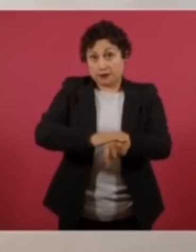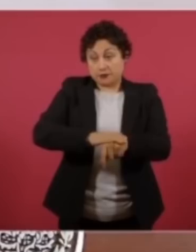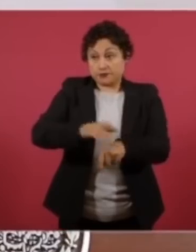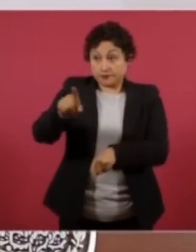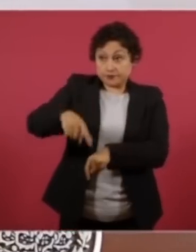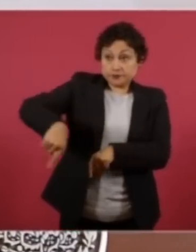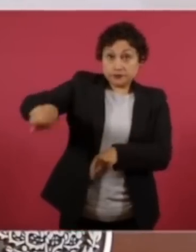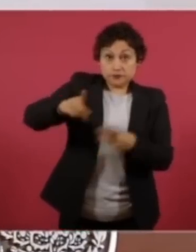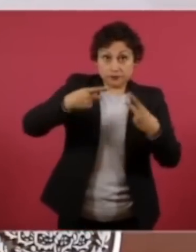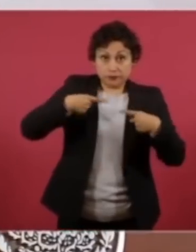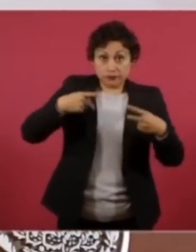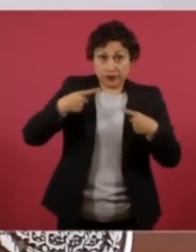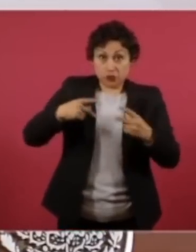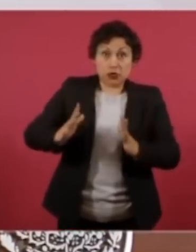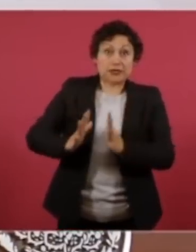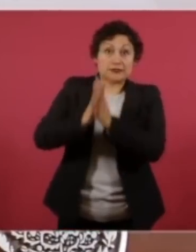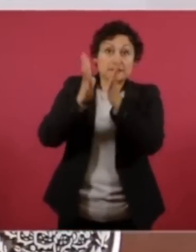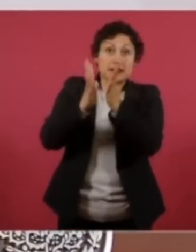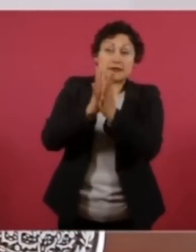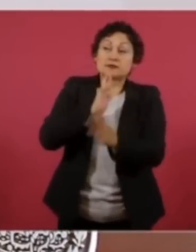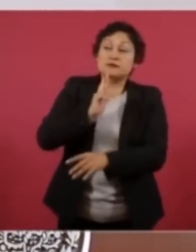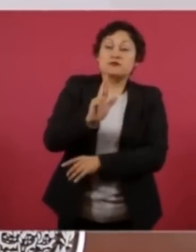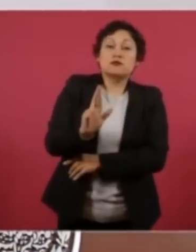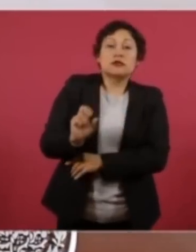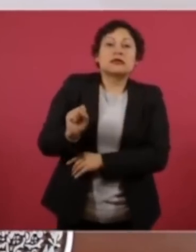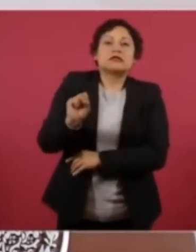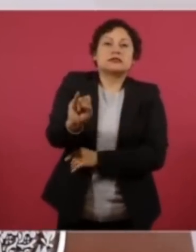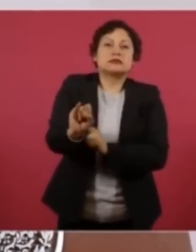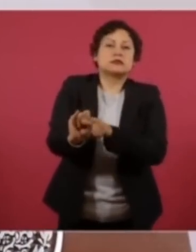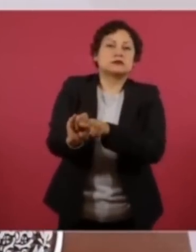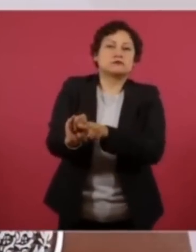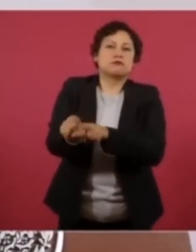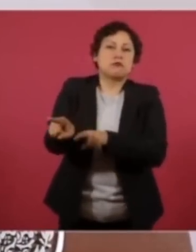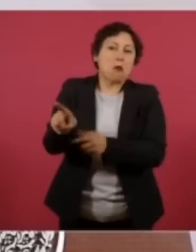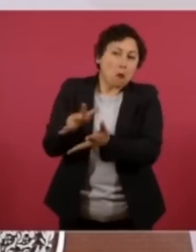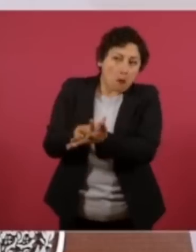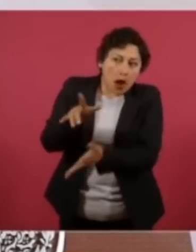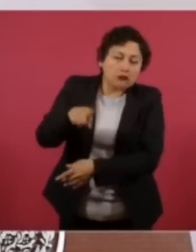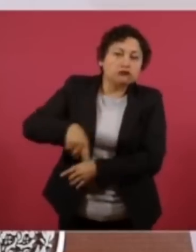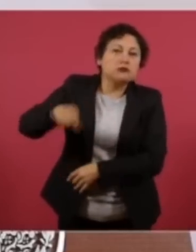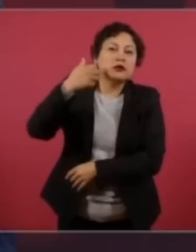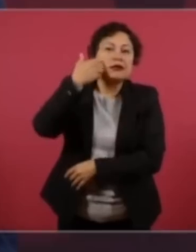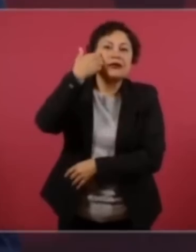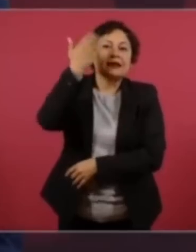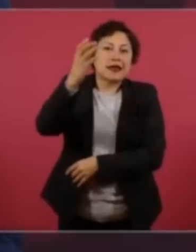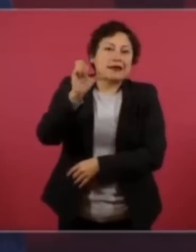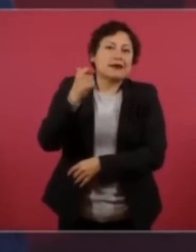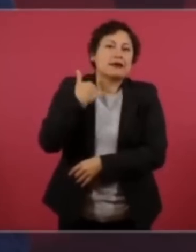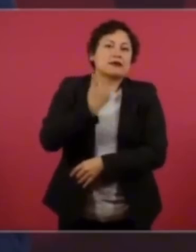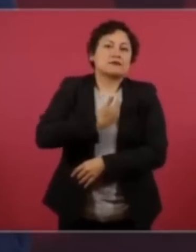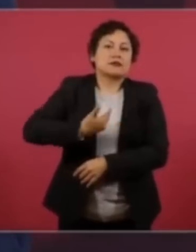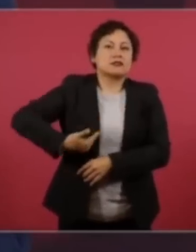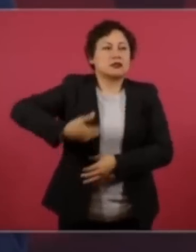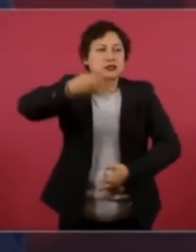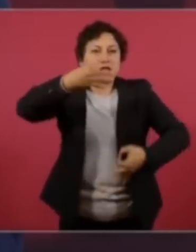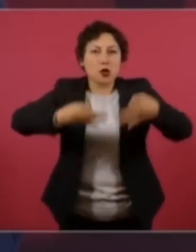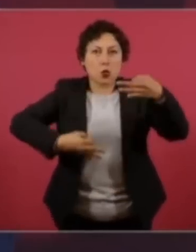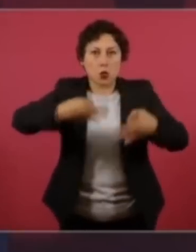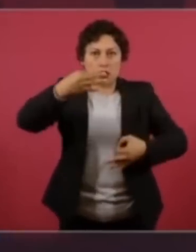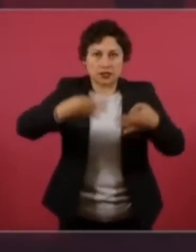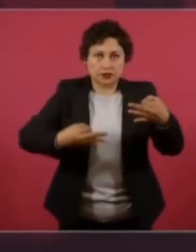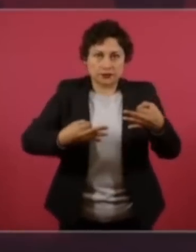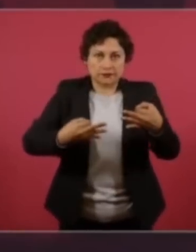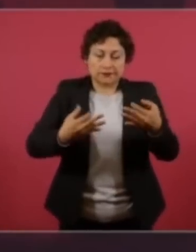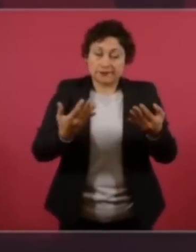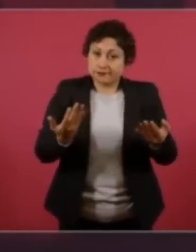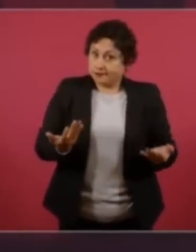que se iniciaran procesos en contra de los expresidentes. Entonces, ¿qué pienso?